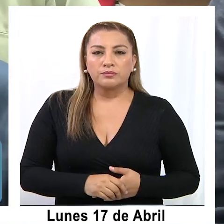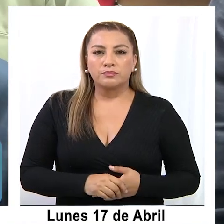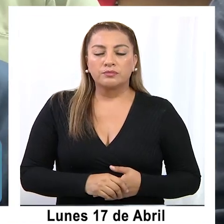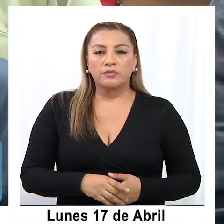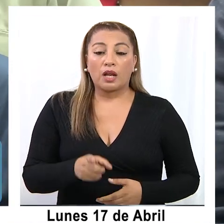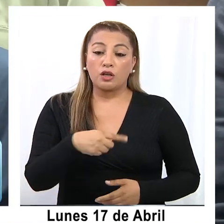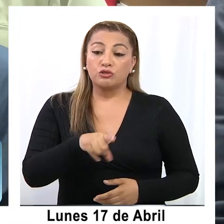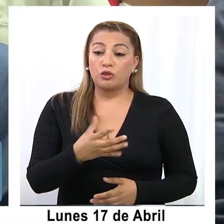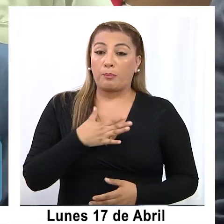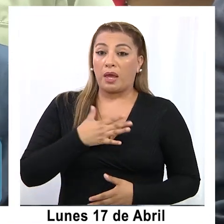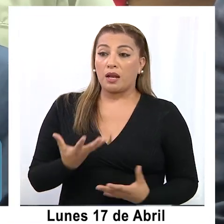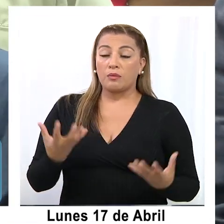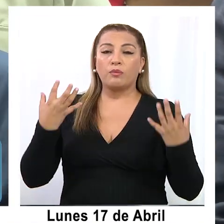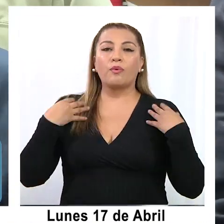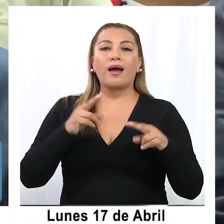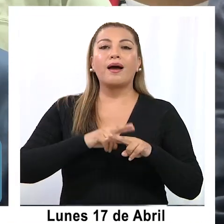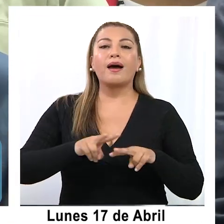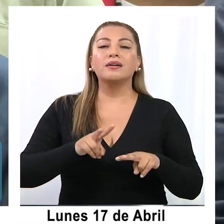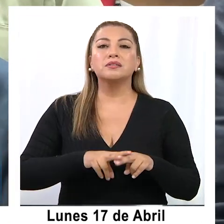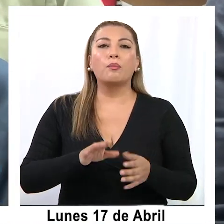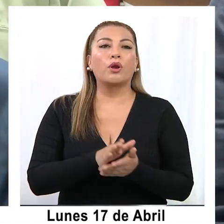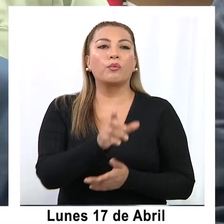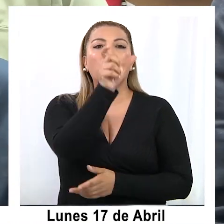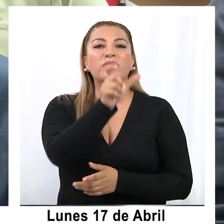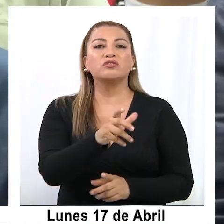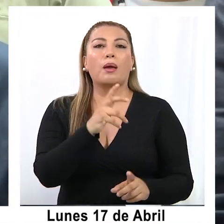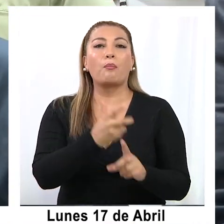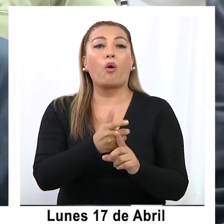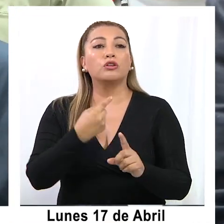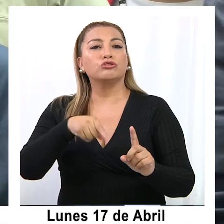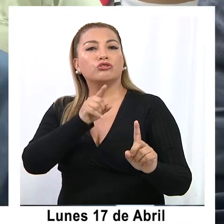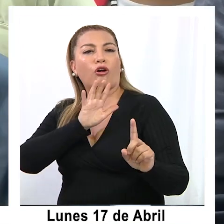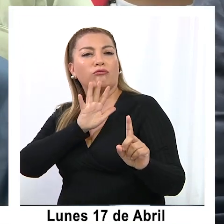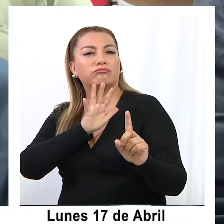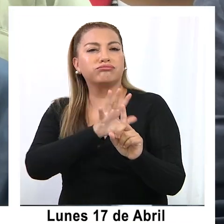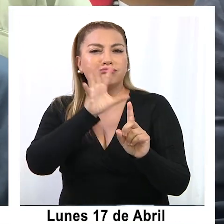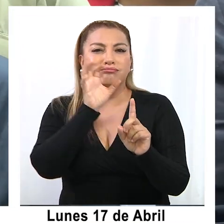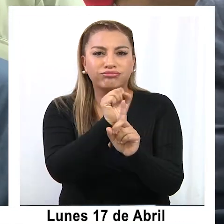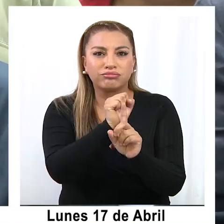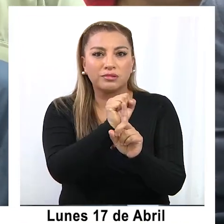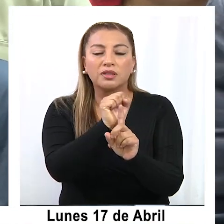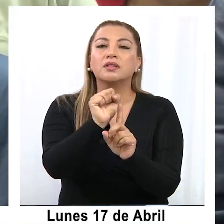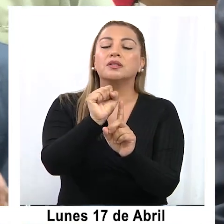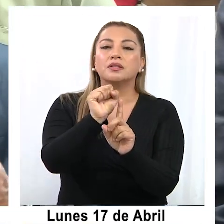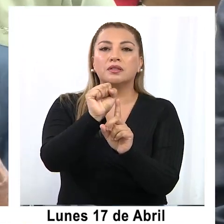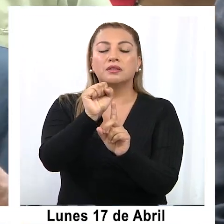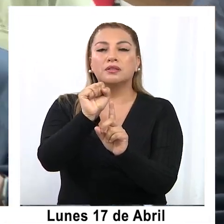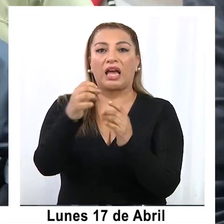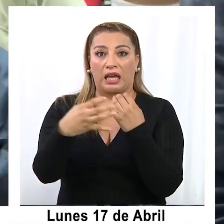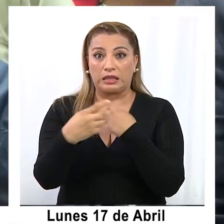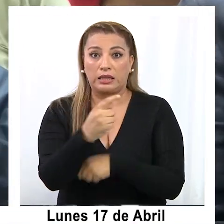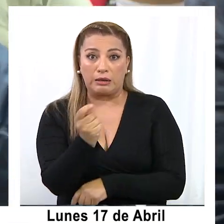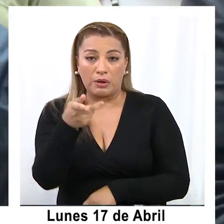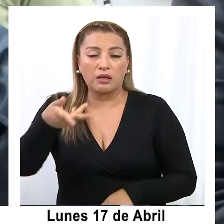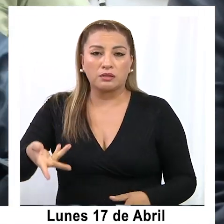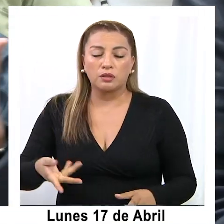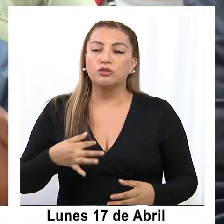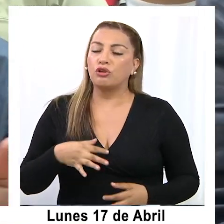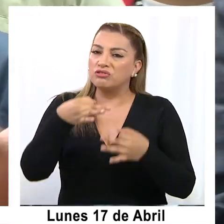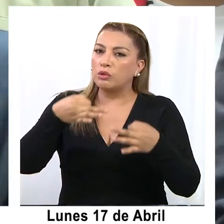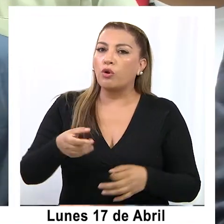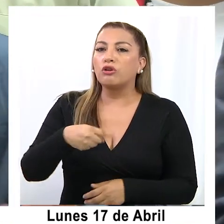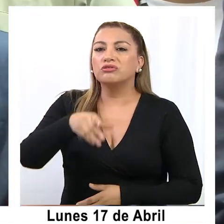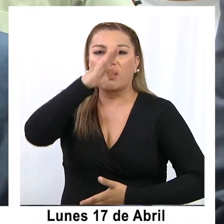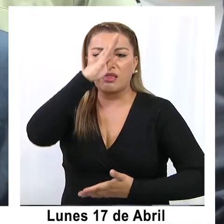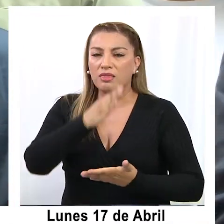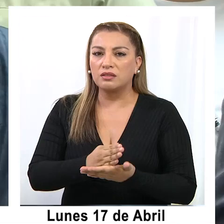lo que a nosotros concierne, mejorar la persecución penal aquí en la región. Estoy seguro, ¿no es cierto?, que lo que se ha